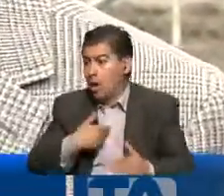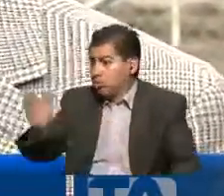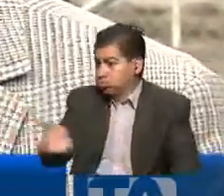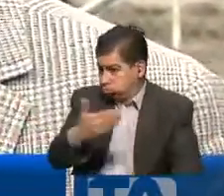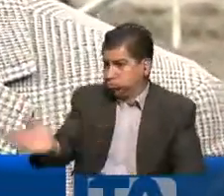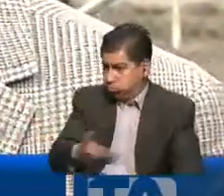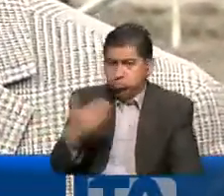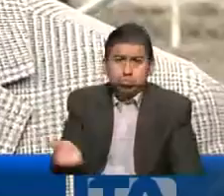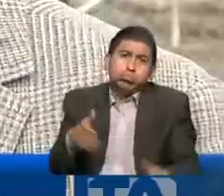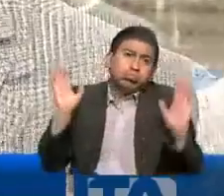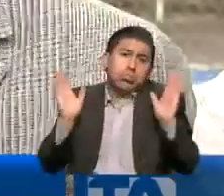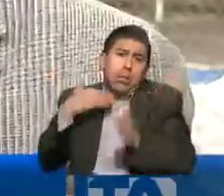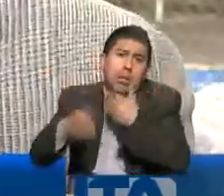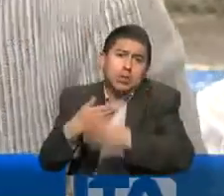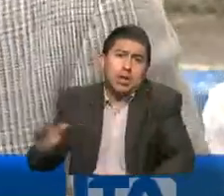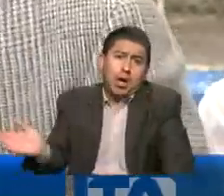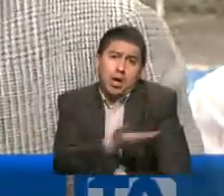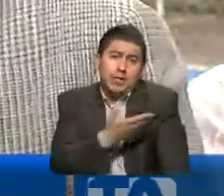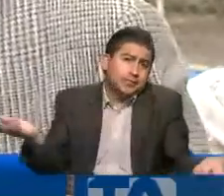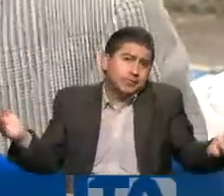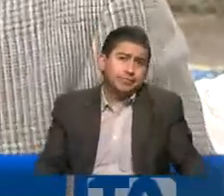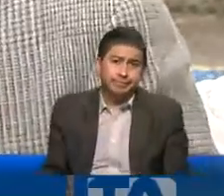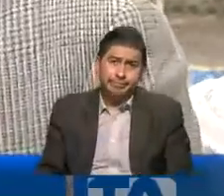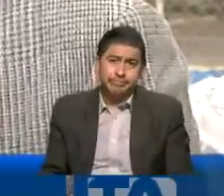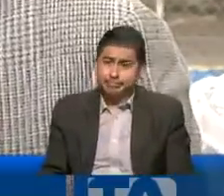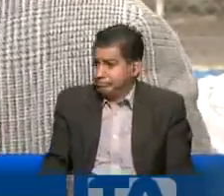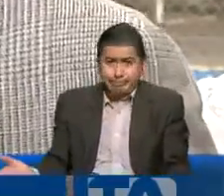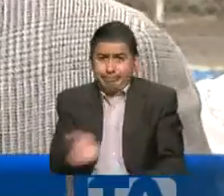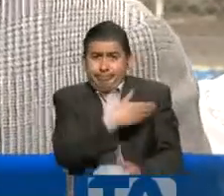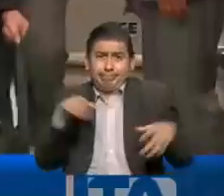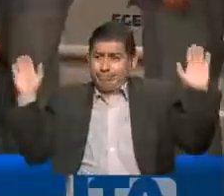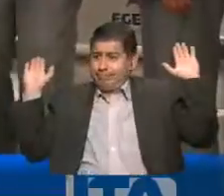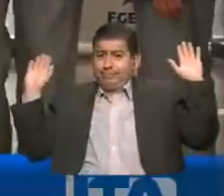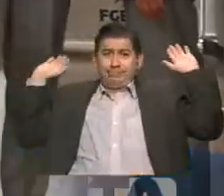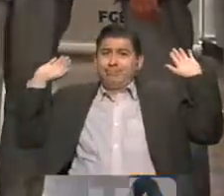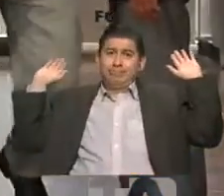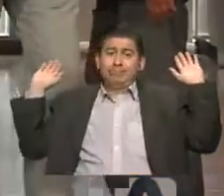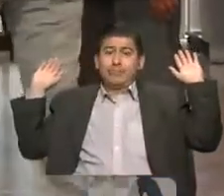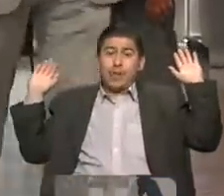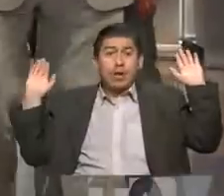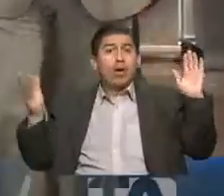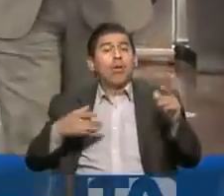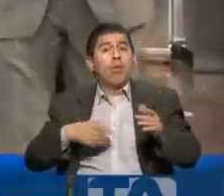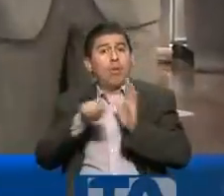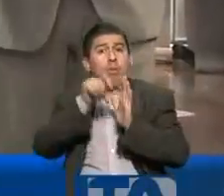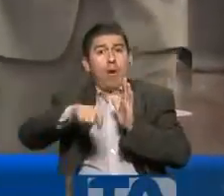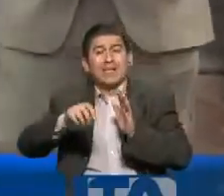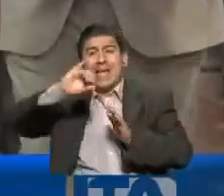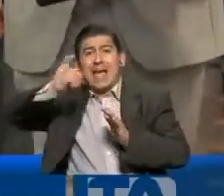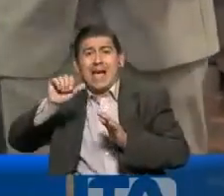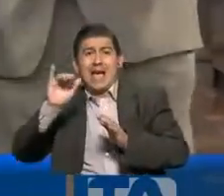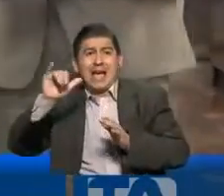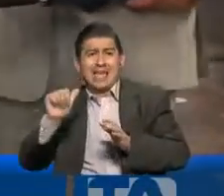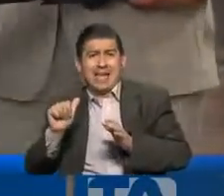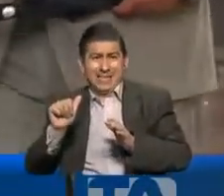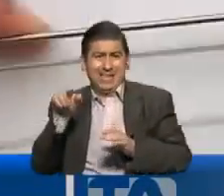ingresar, es parte del proceso y que busquen, no tengo nada que esconder. La decisión del juez Jaya a cargo de este caso de